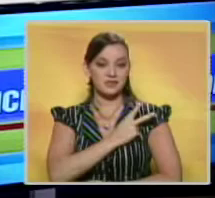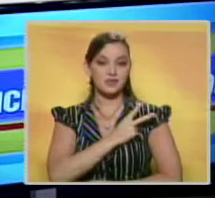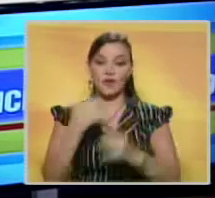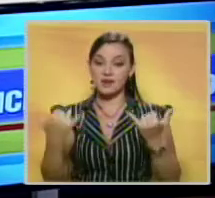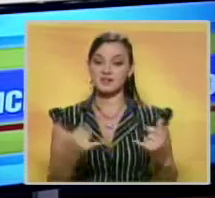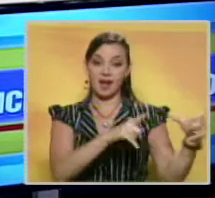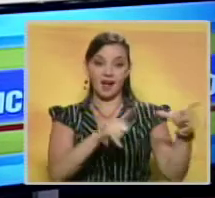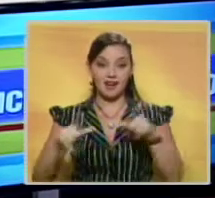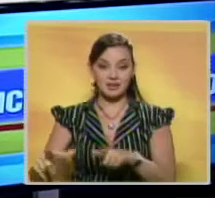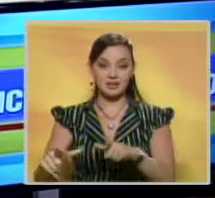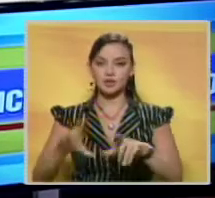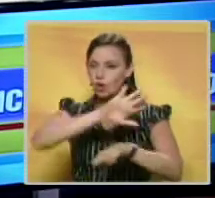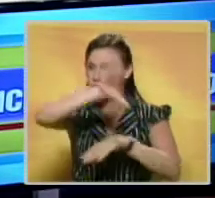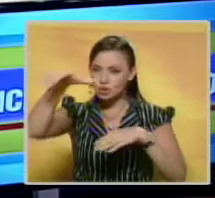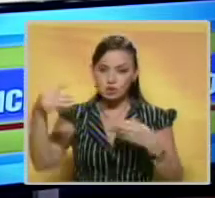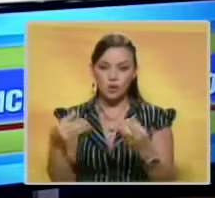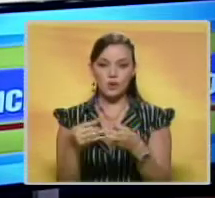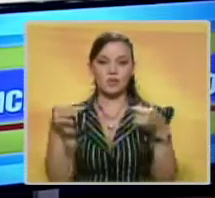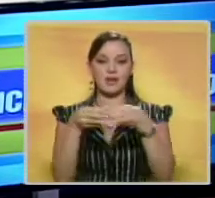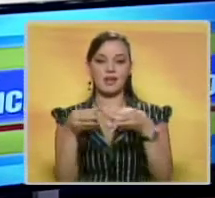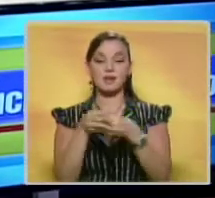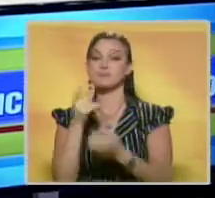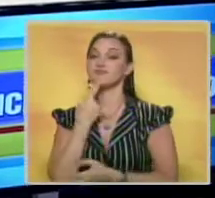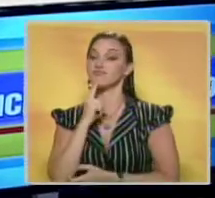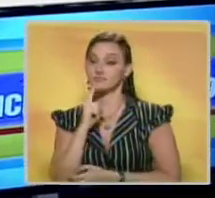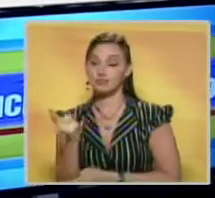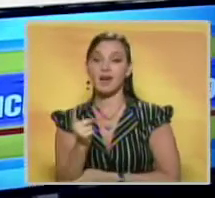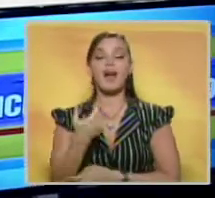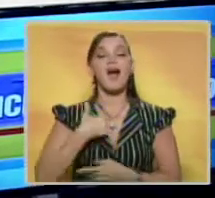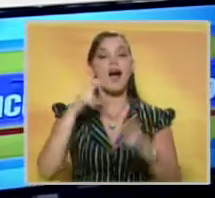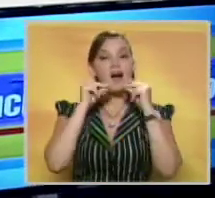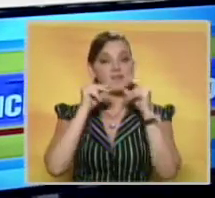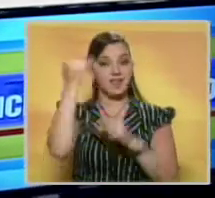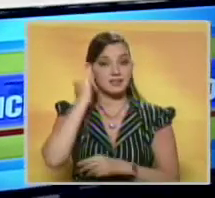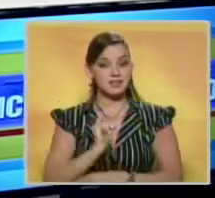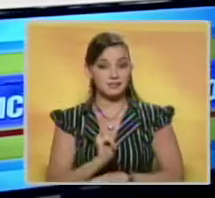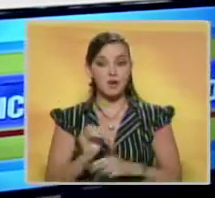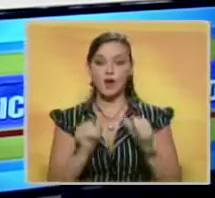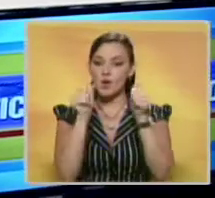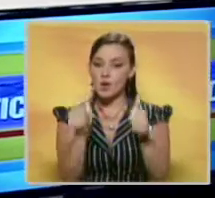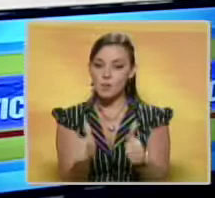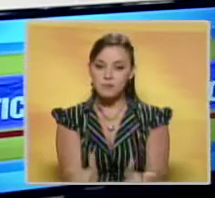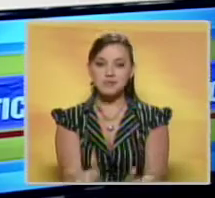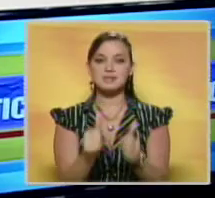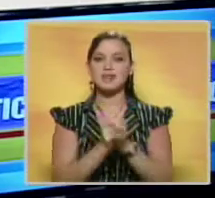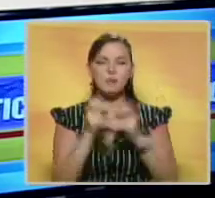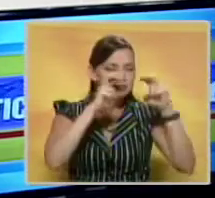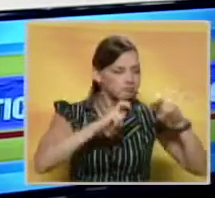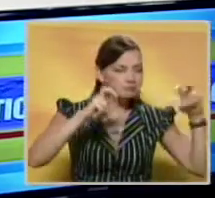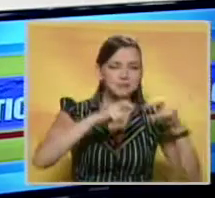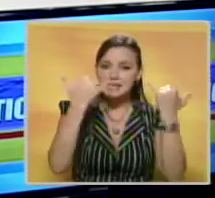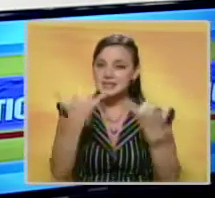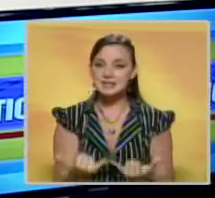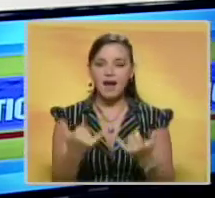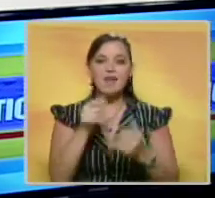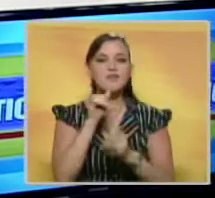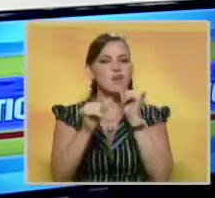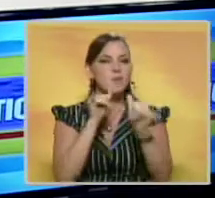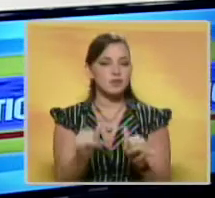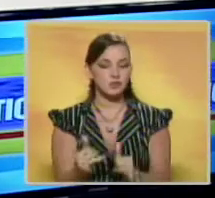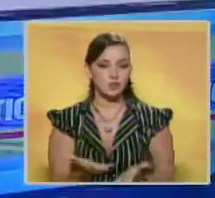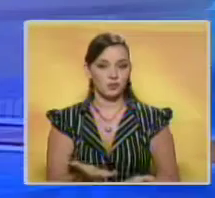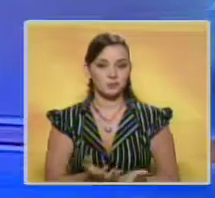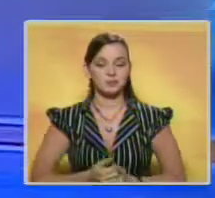Venevisión. Ya estamos listos en nombre del equipo. Eduardo Rodríguez Yoliti, quien les habla, Andrina Yepes. Comenzamos a revisar de inmediato las